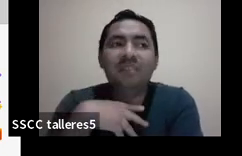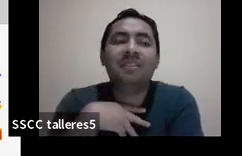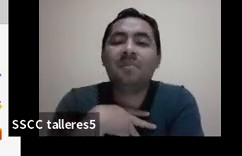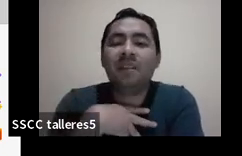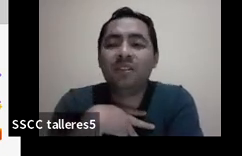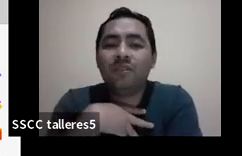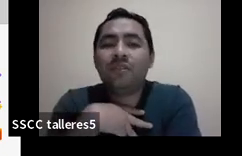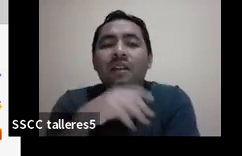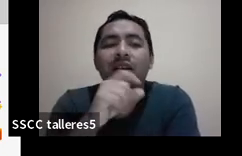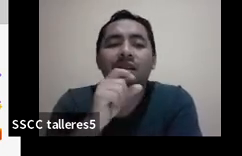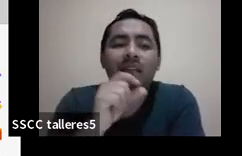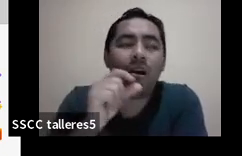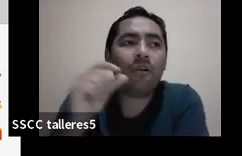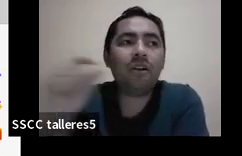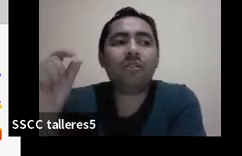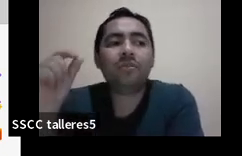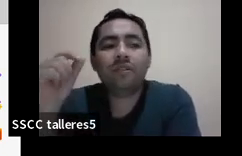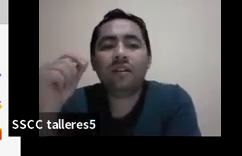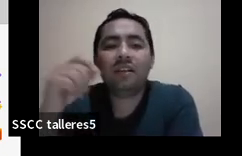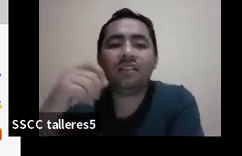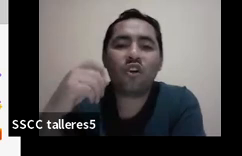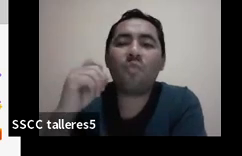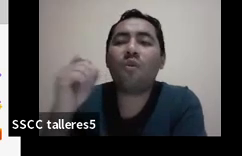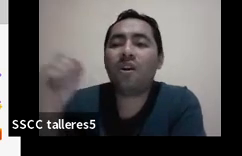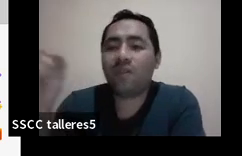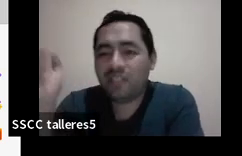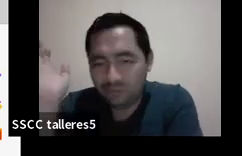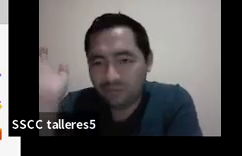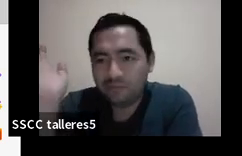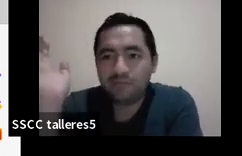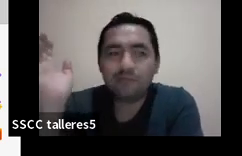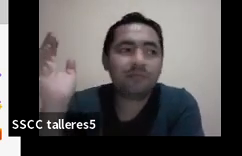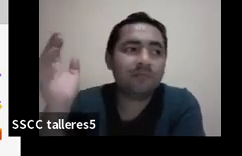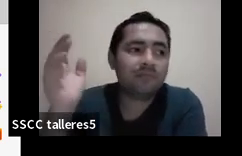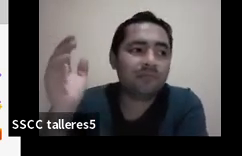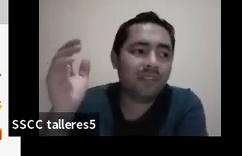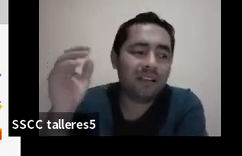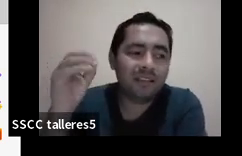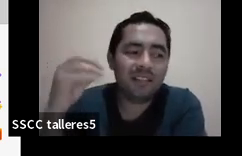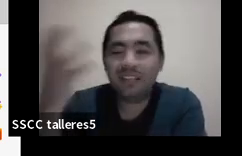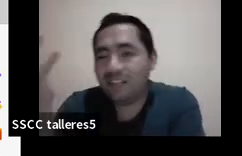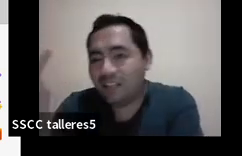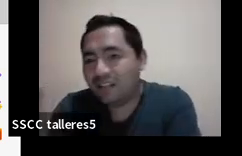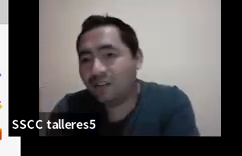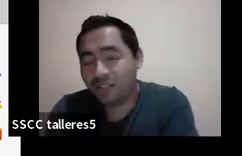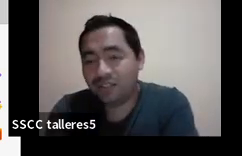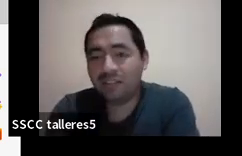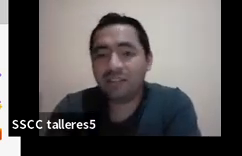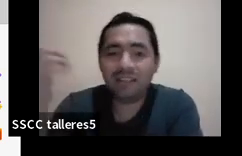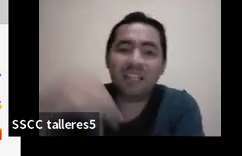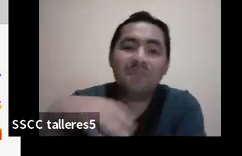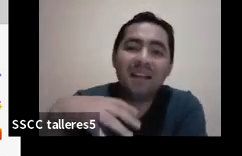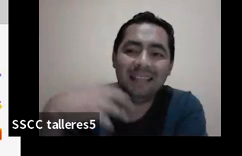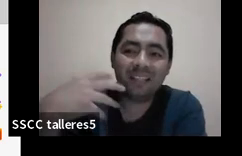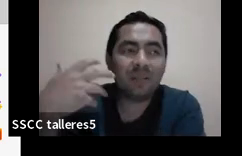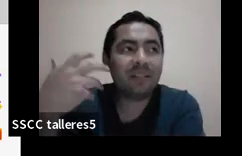Entonces, mi interpretación de how old are you es cómo viejo estás tú. ¿Ya? ¿Se entiende? No se